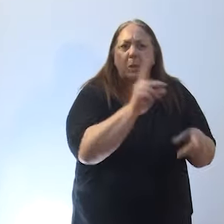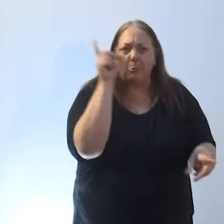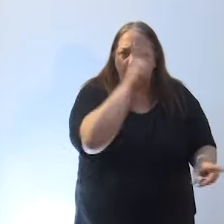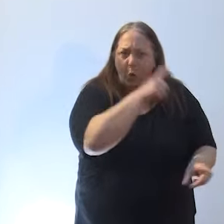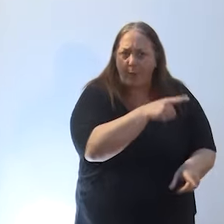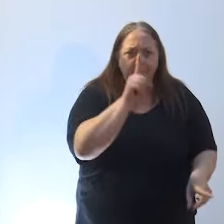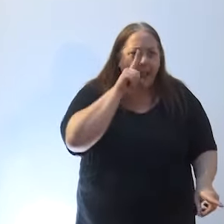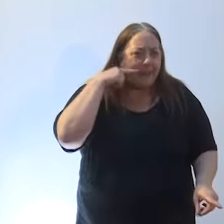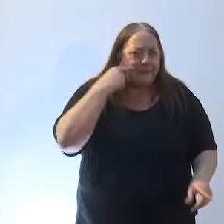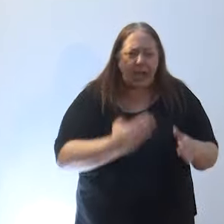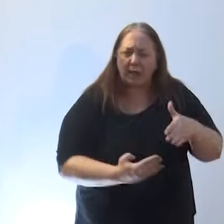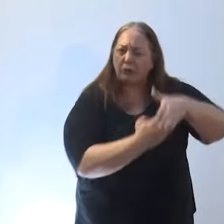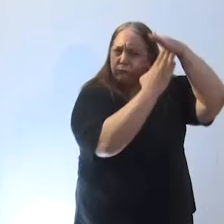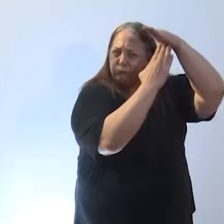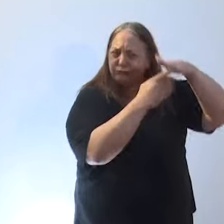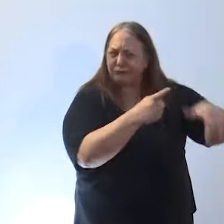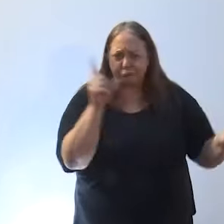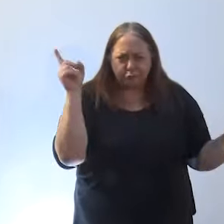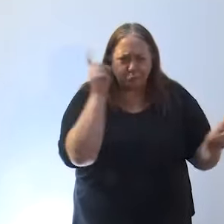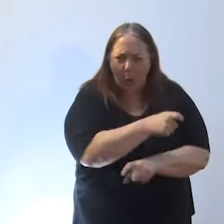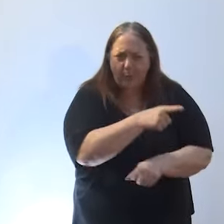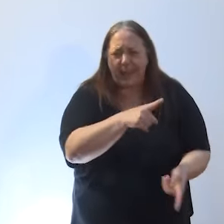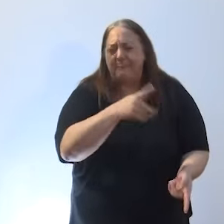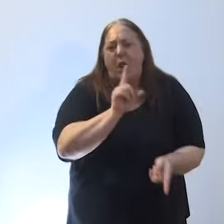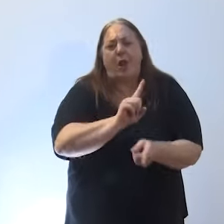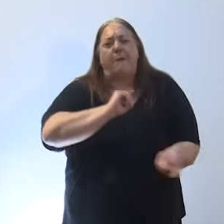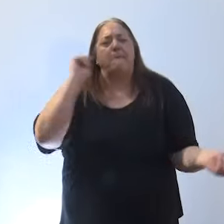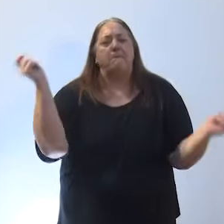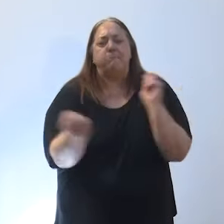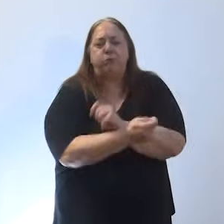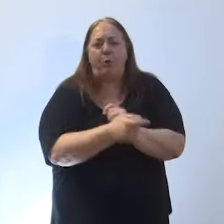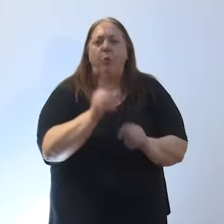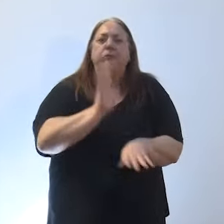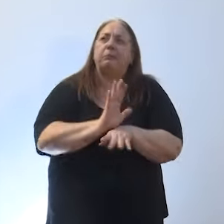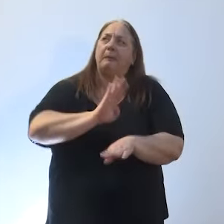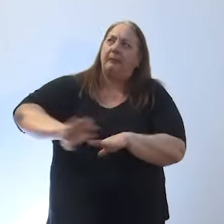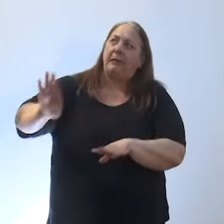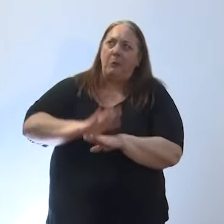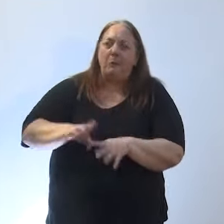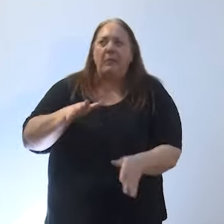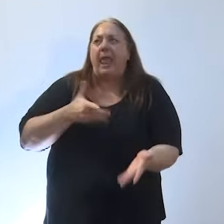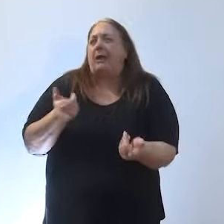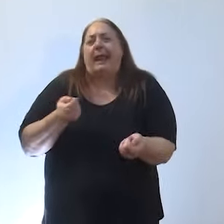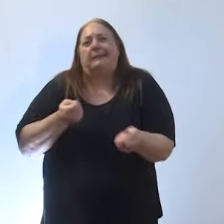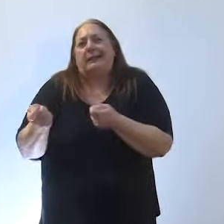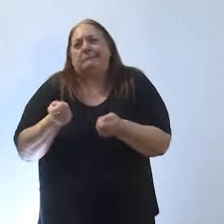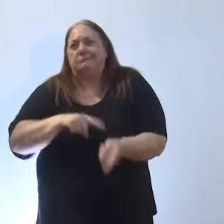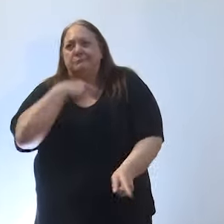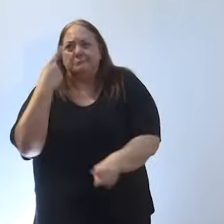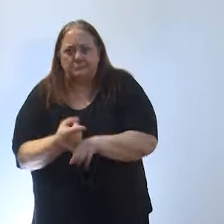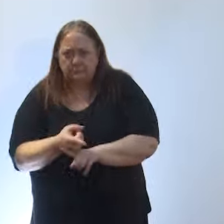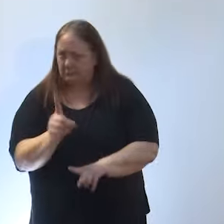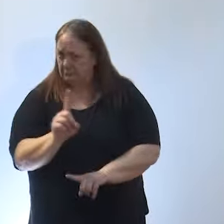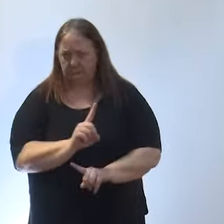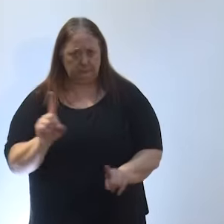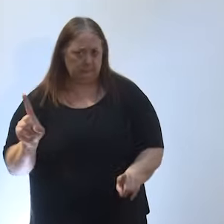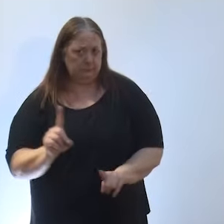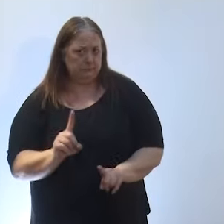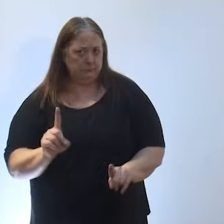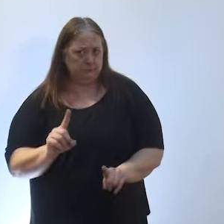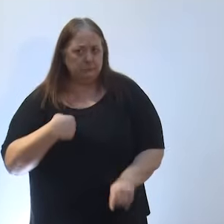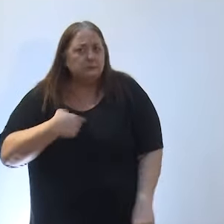Cristina no haber podido revertir esa herencia no haber negociado mejor bla bla bla el mismo problema Yo noto de